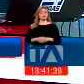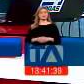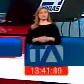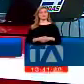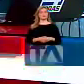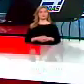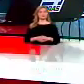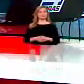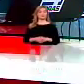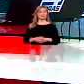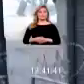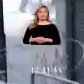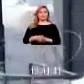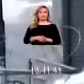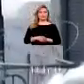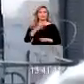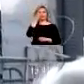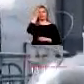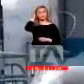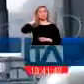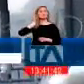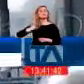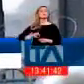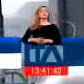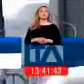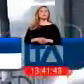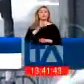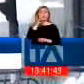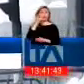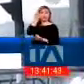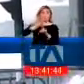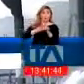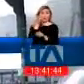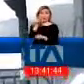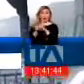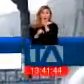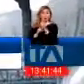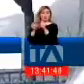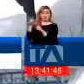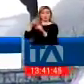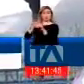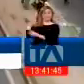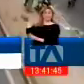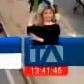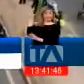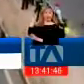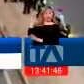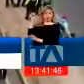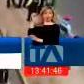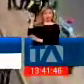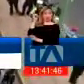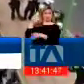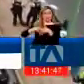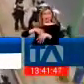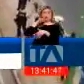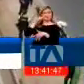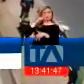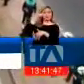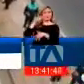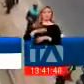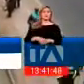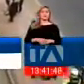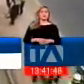octubre pasado. A menos de un mes de que se cumpla un año de los hechos de octubre, Fuerzas Armadas no cuentan aún